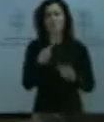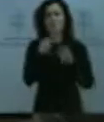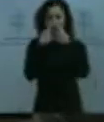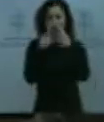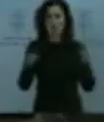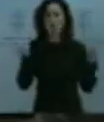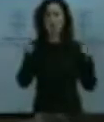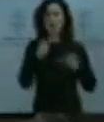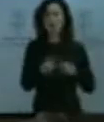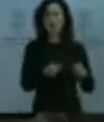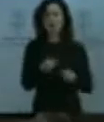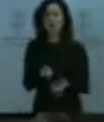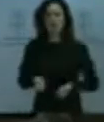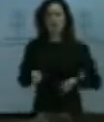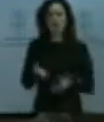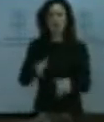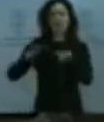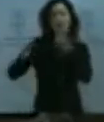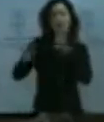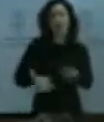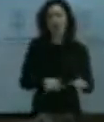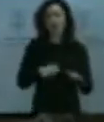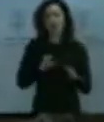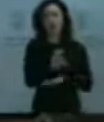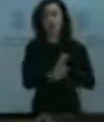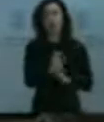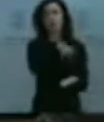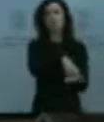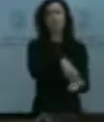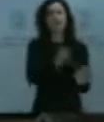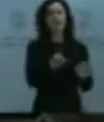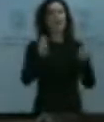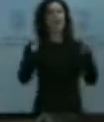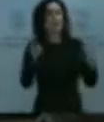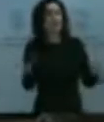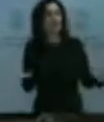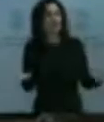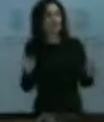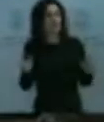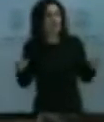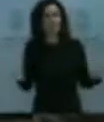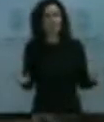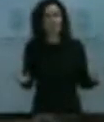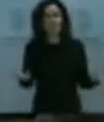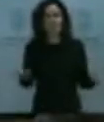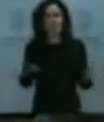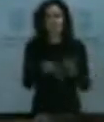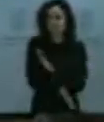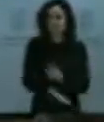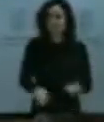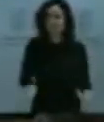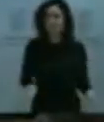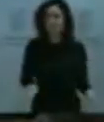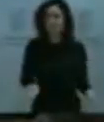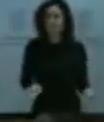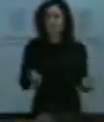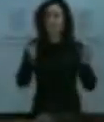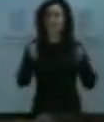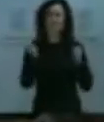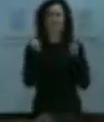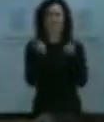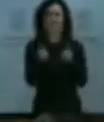consejería. Cierro comillas. Este, señora consejera, es uno de los innumerables titulares que su desgraciada